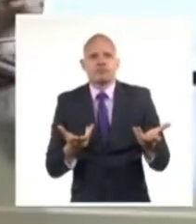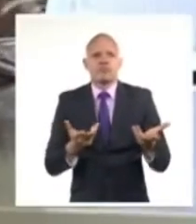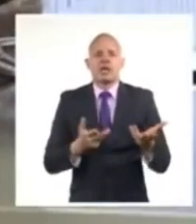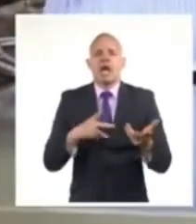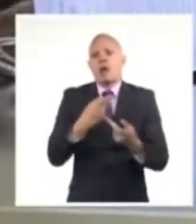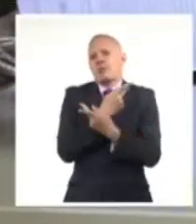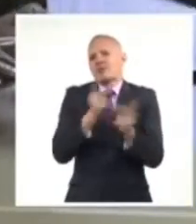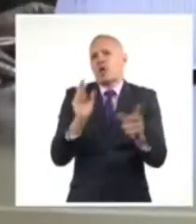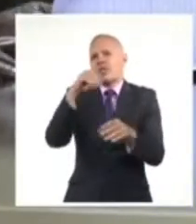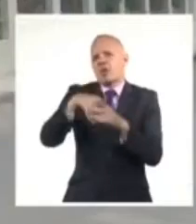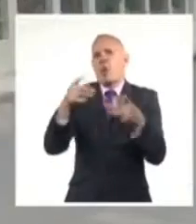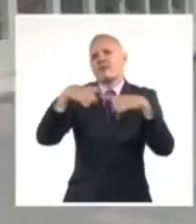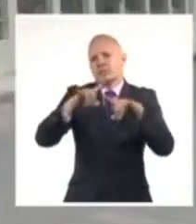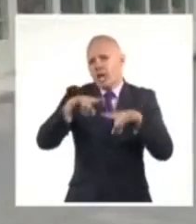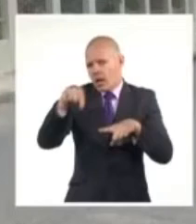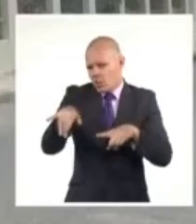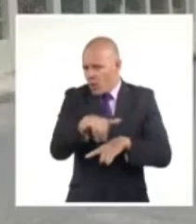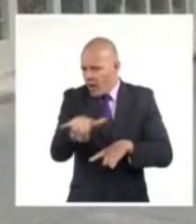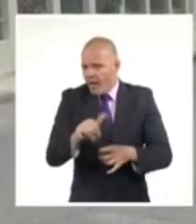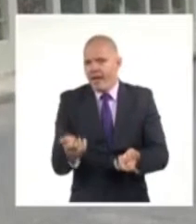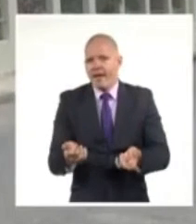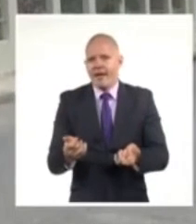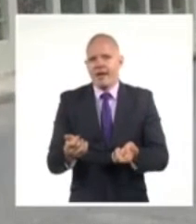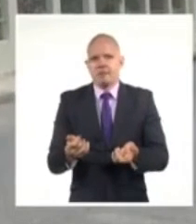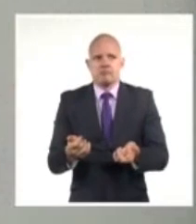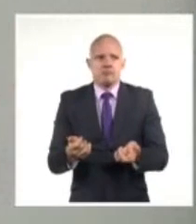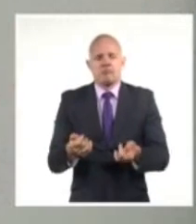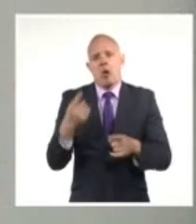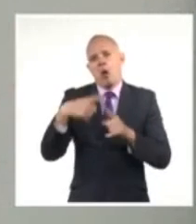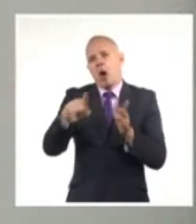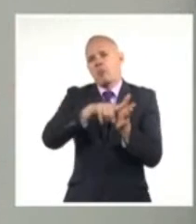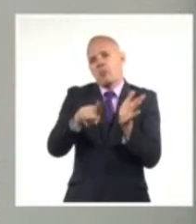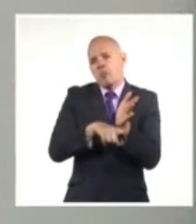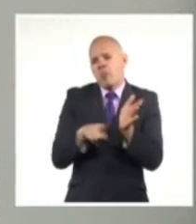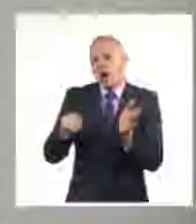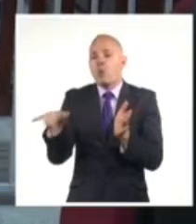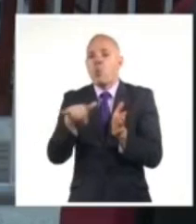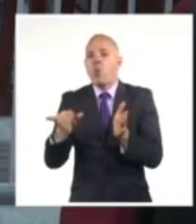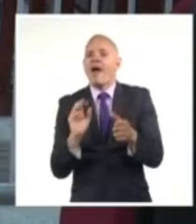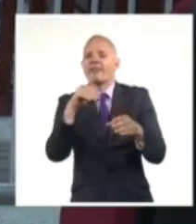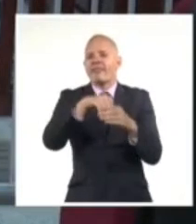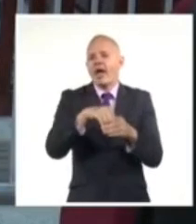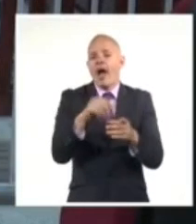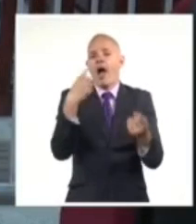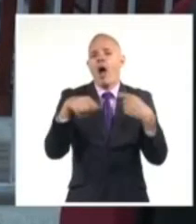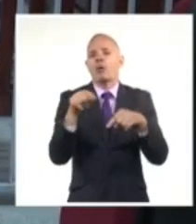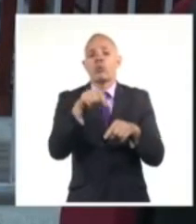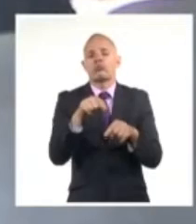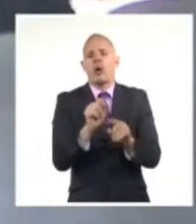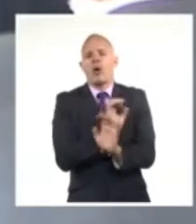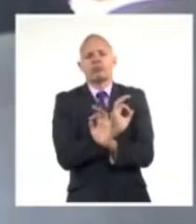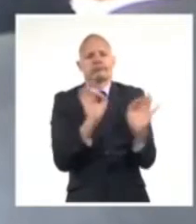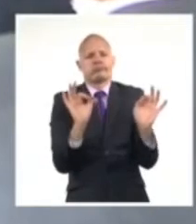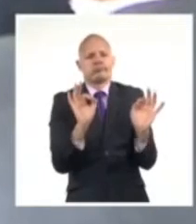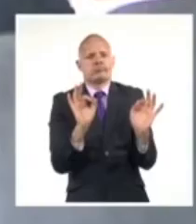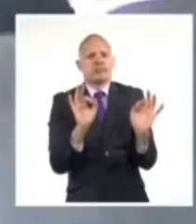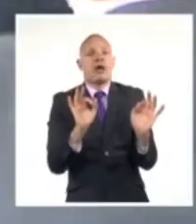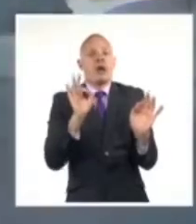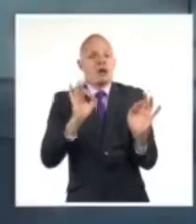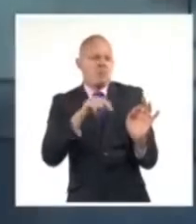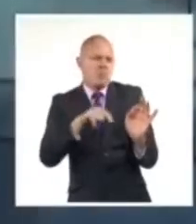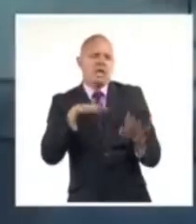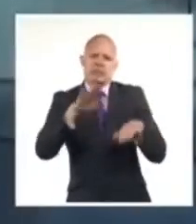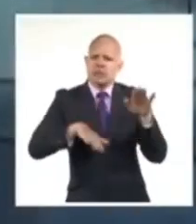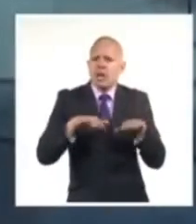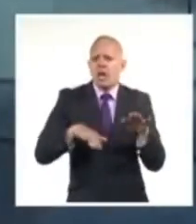académicos, estamos hablando de notarios que tributan a notarías especializadas en otros en otro tipo de